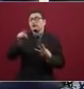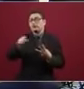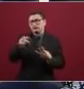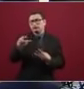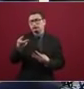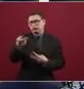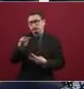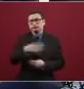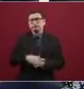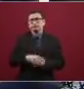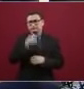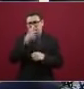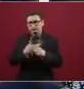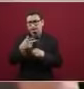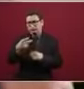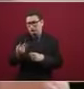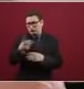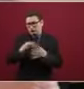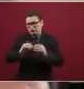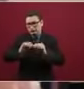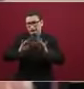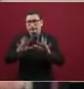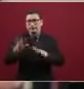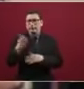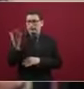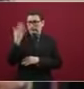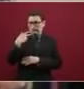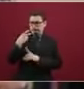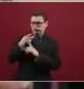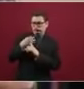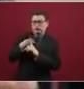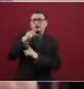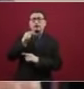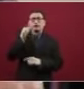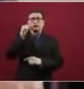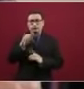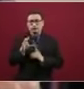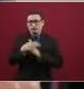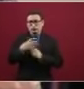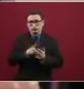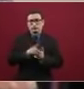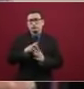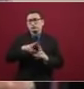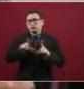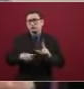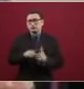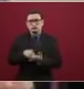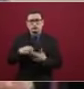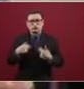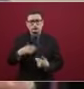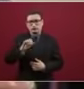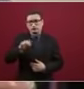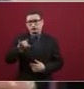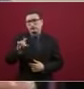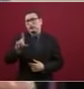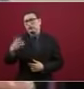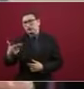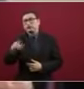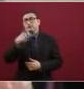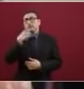aclararnos estas críticas que incluso todavía el día de ayer reiteró la Comisión Nacional de Derechos Humanos porque no se colocó un mando